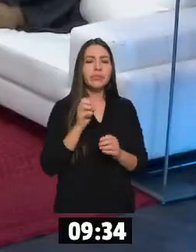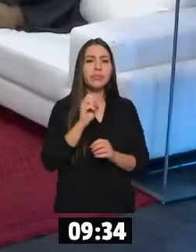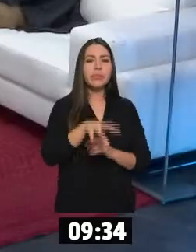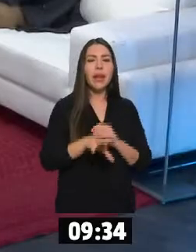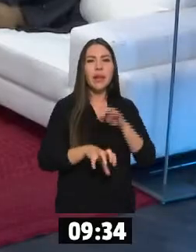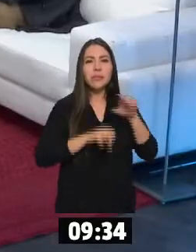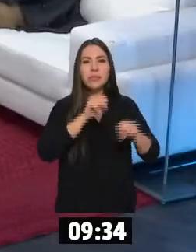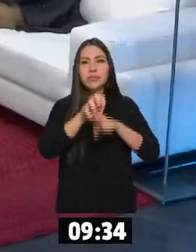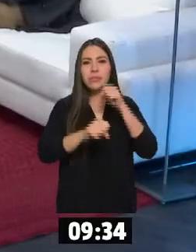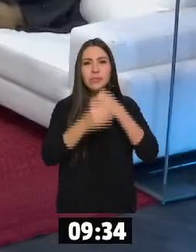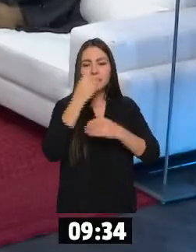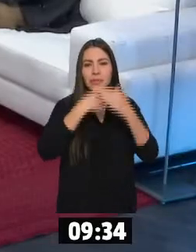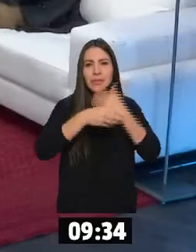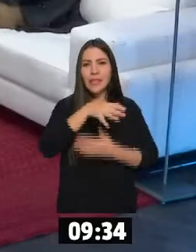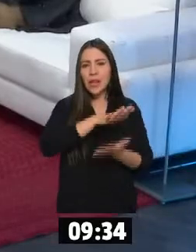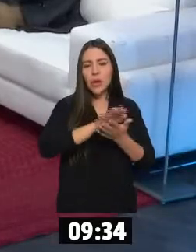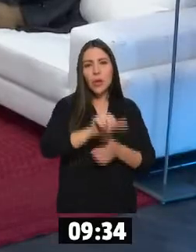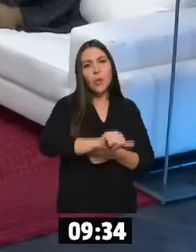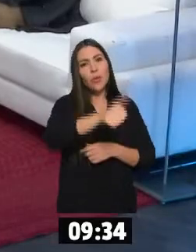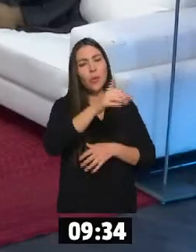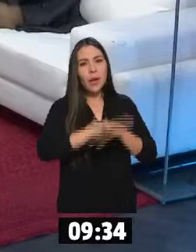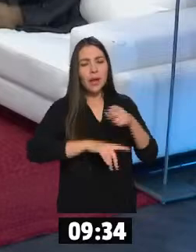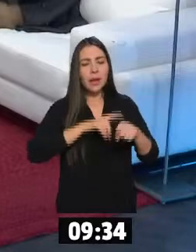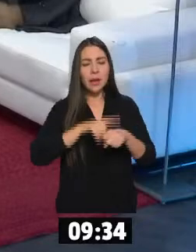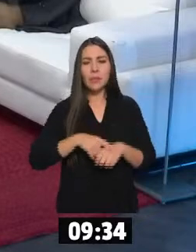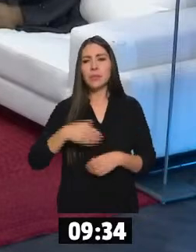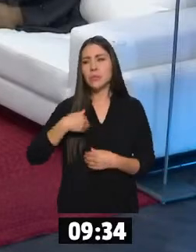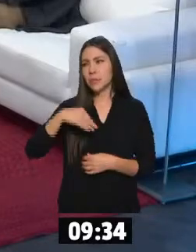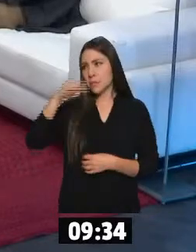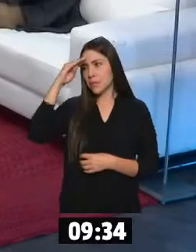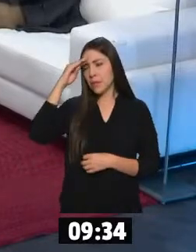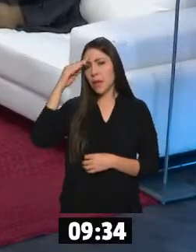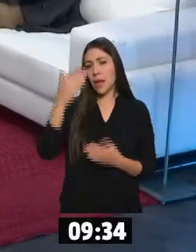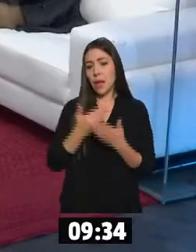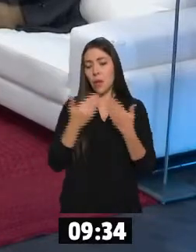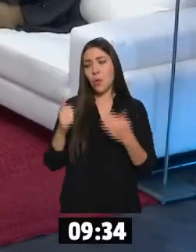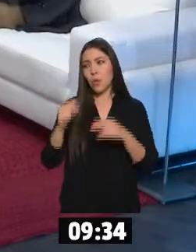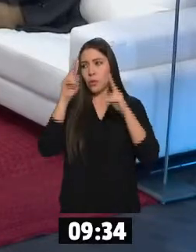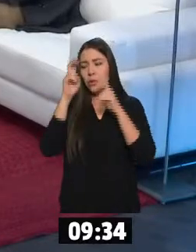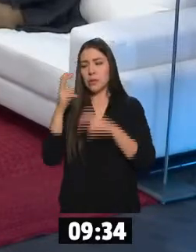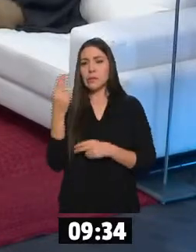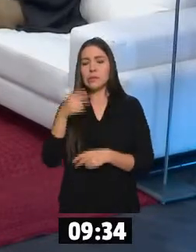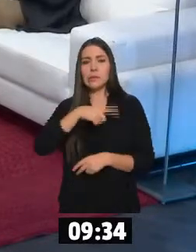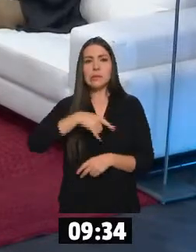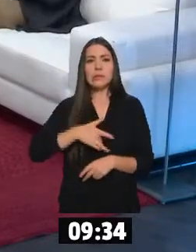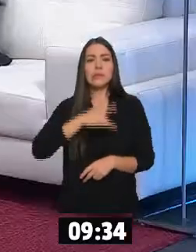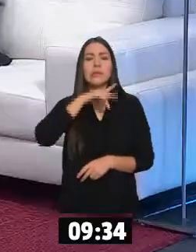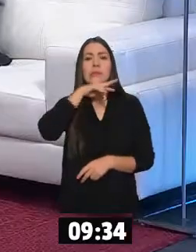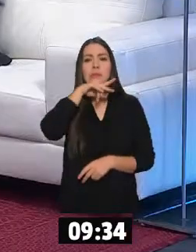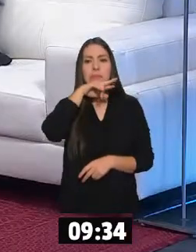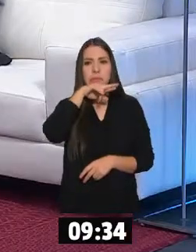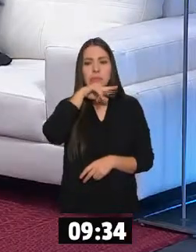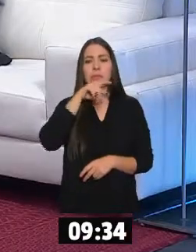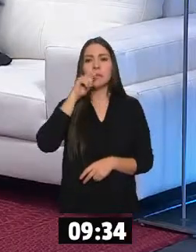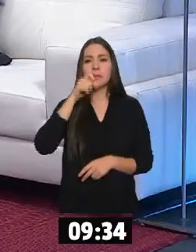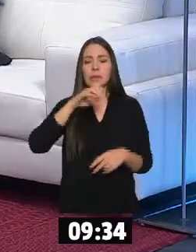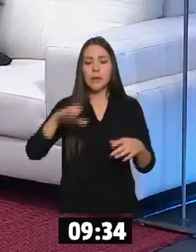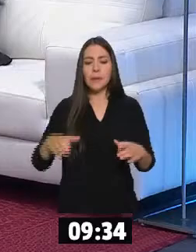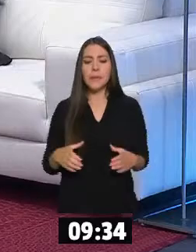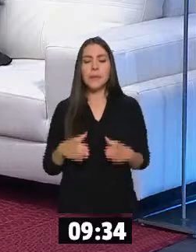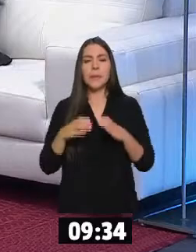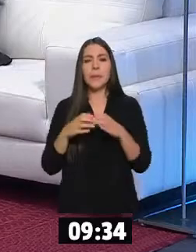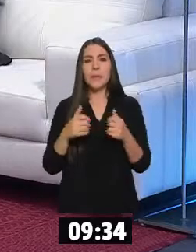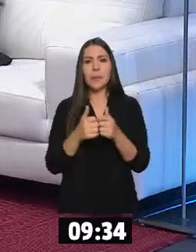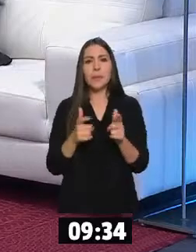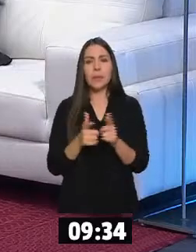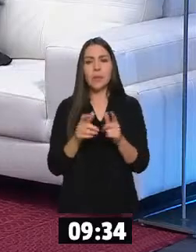hay un tema que nos debe preocupar mucho y que tiene que ver con este discurso en donde es un sector muy importante